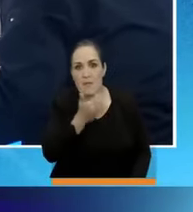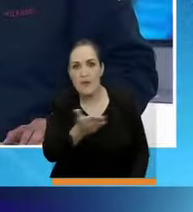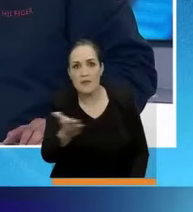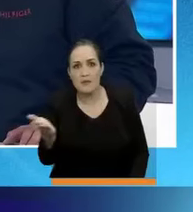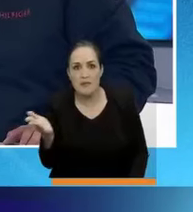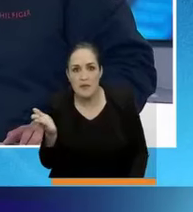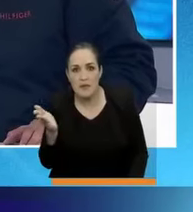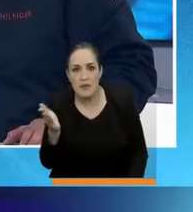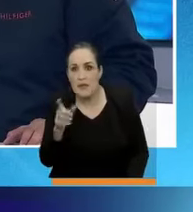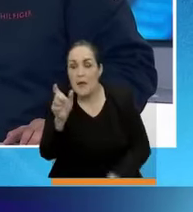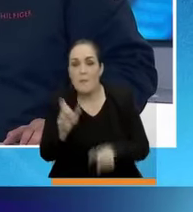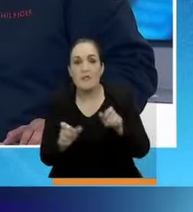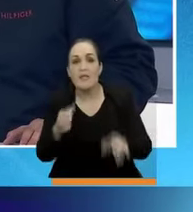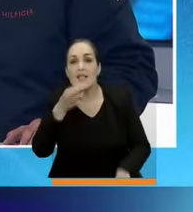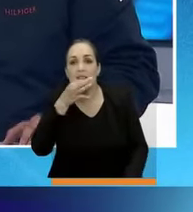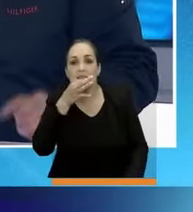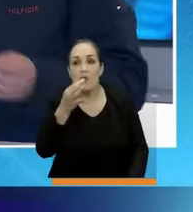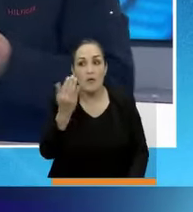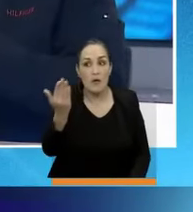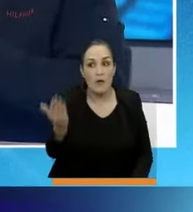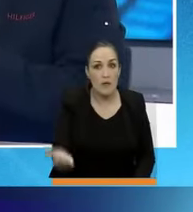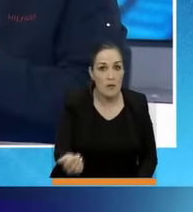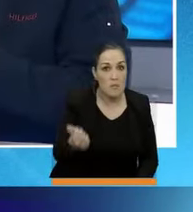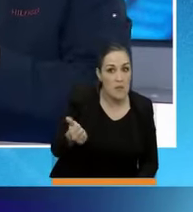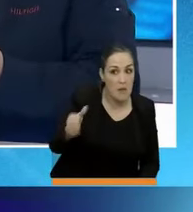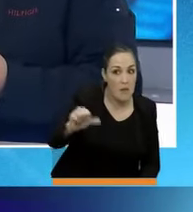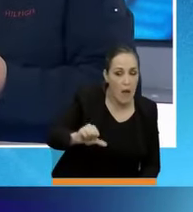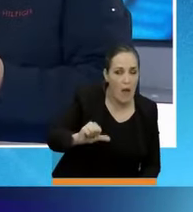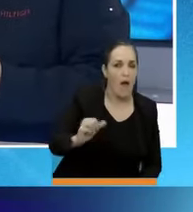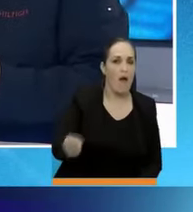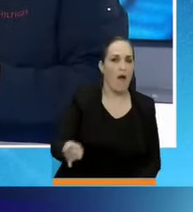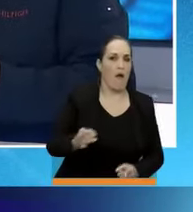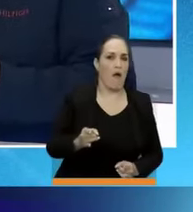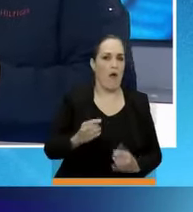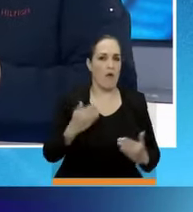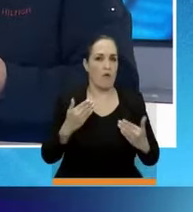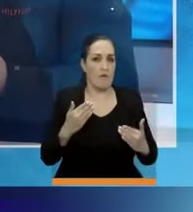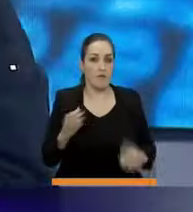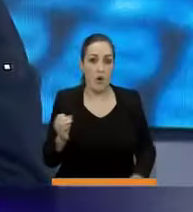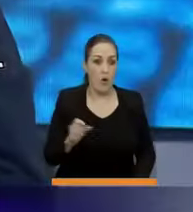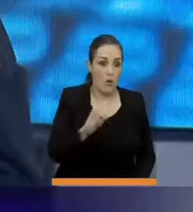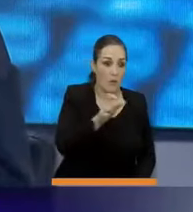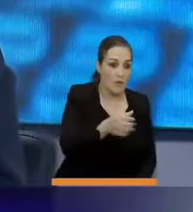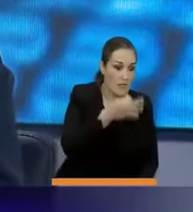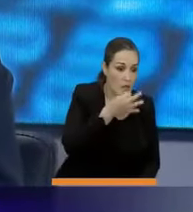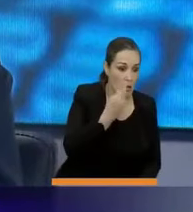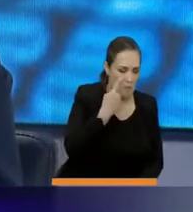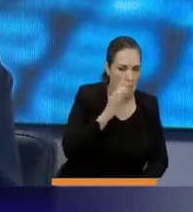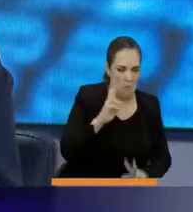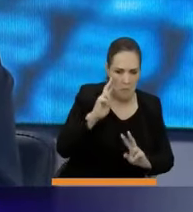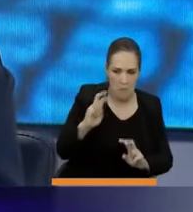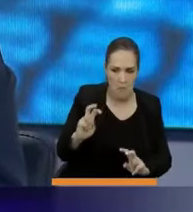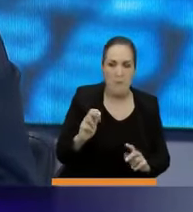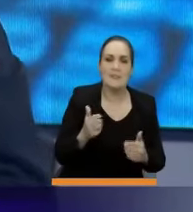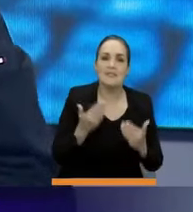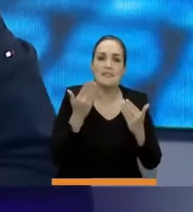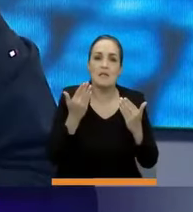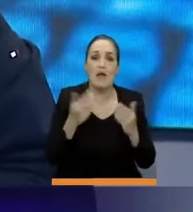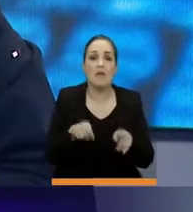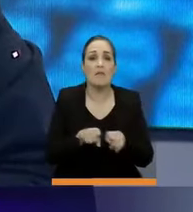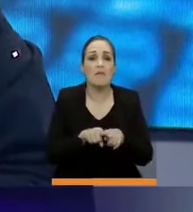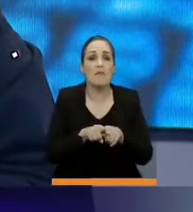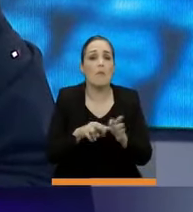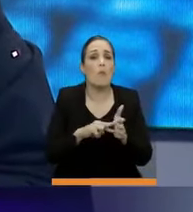y por el bien de los denunciantes. Eso genera confianza o desconfianza cuando hay silencio, pero sobre todo impunidad, y permite,